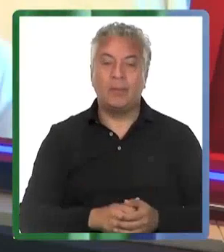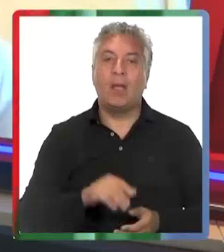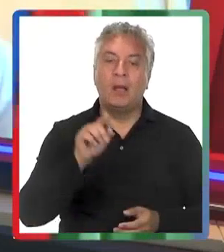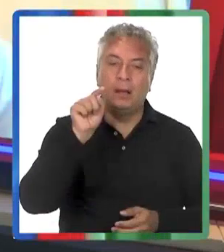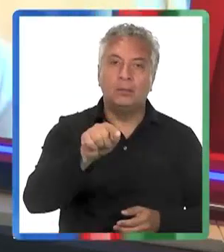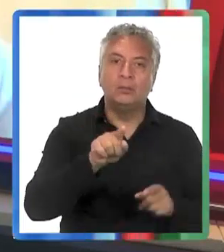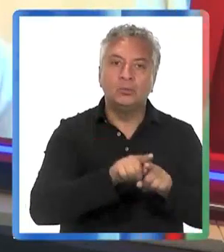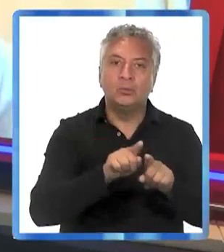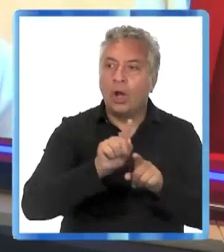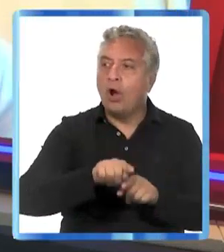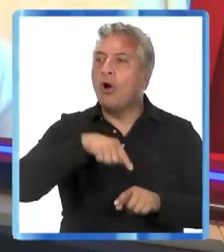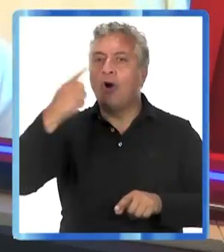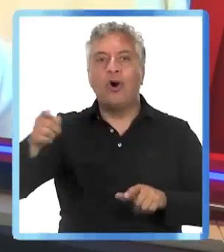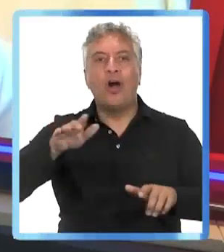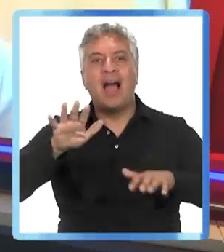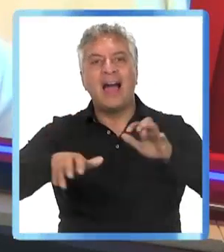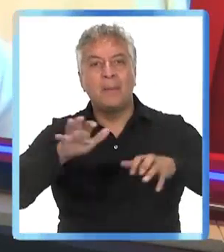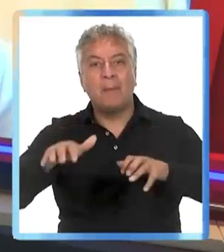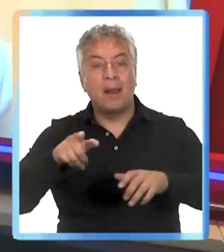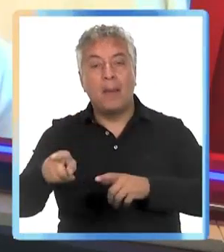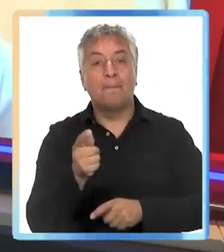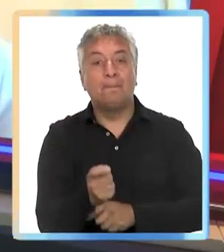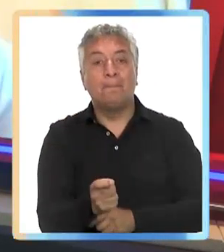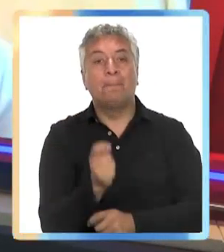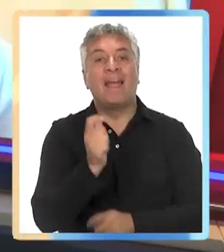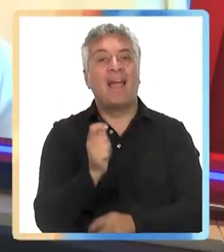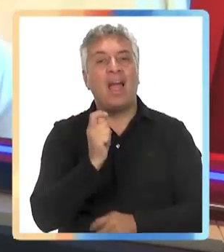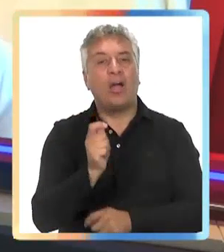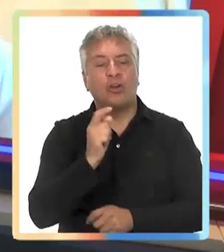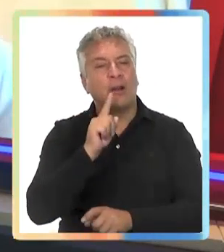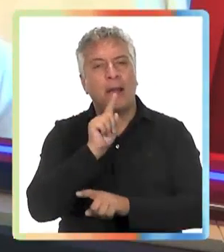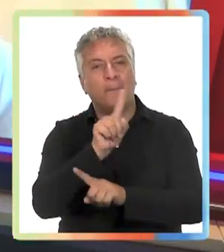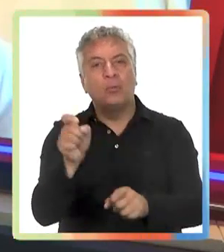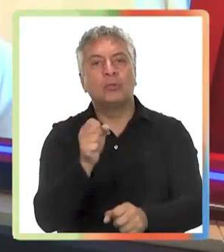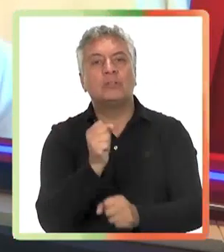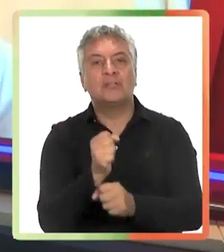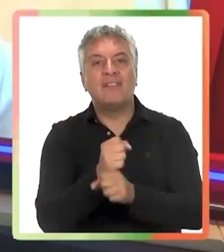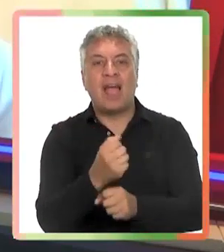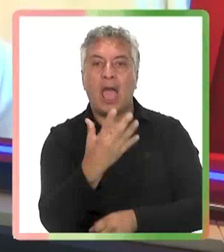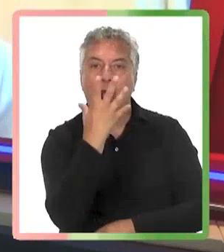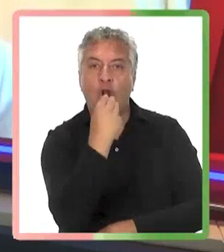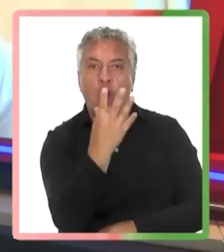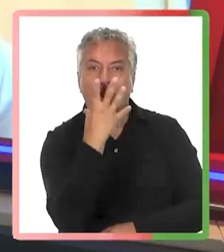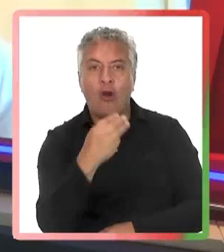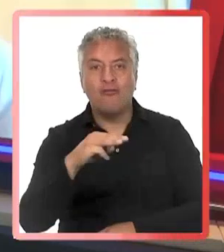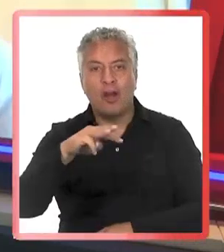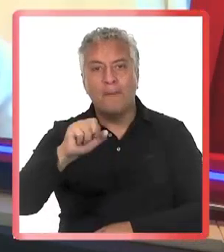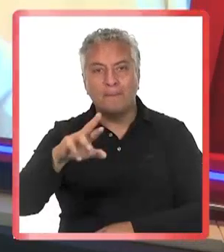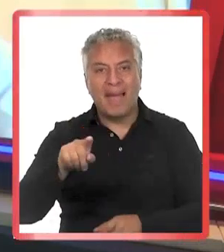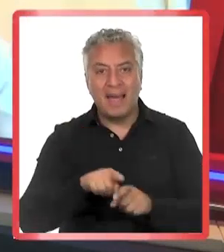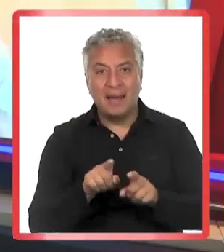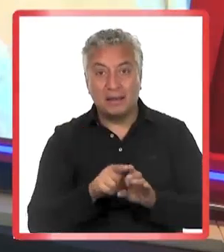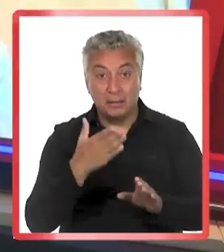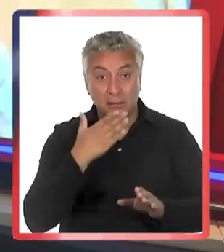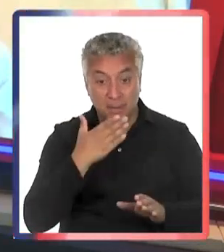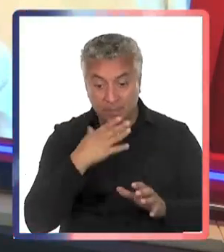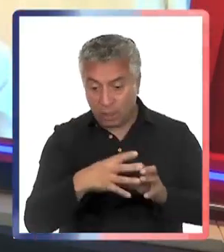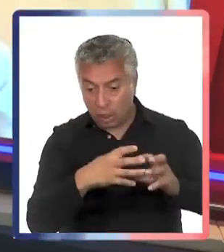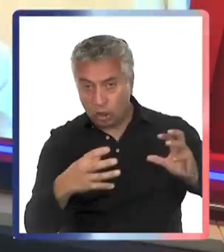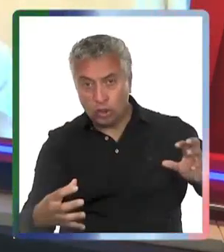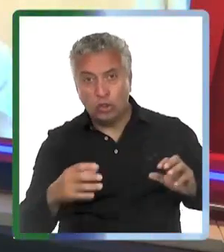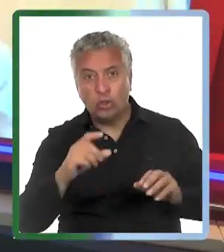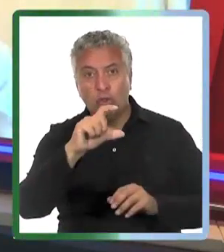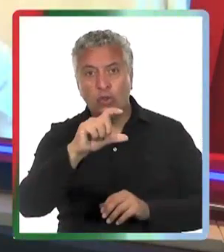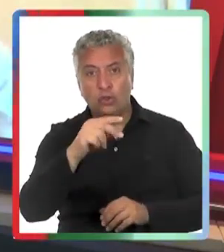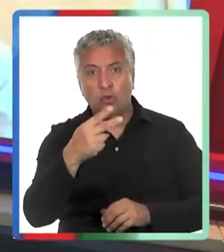si esto ya pasó a otro tipo de animales, los pescadores que trabajan, por ejemplo, más cerca de los lobos marinos, no sé, los chungungos también los hemos